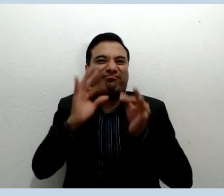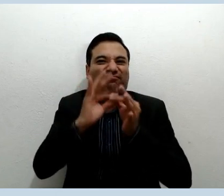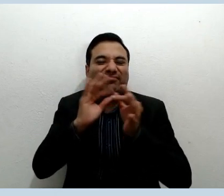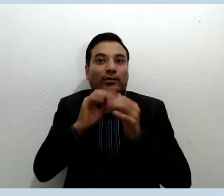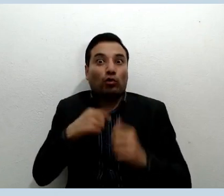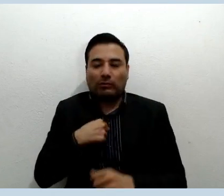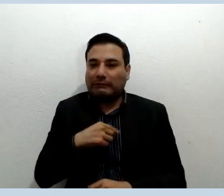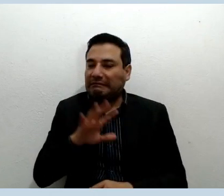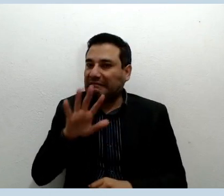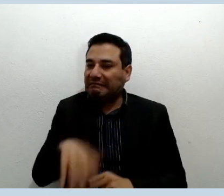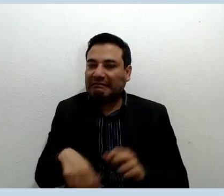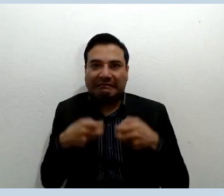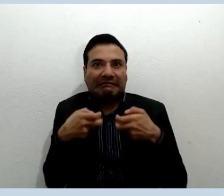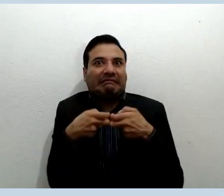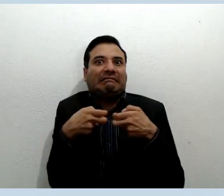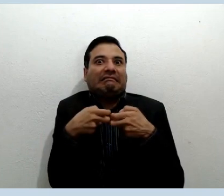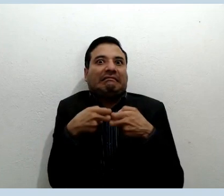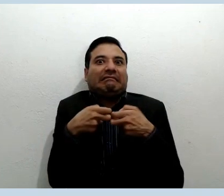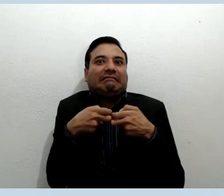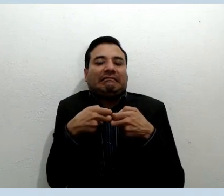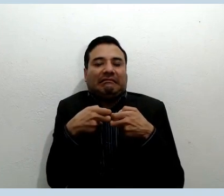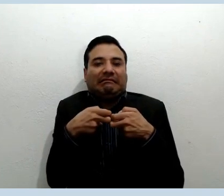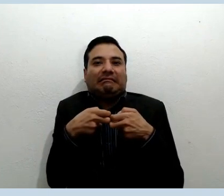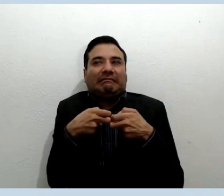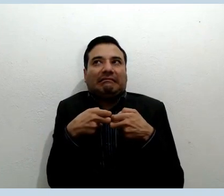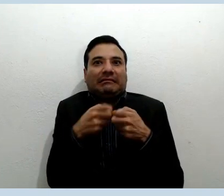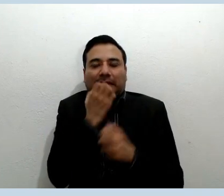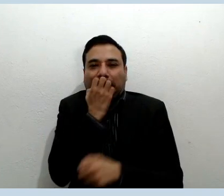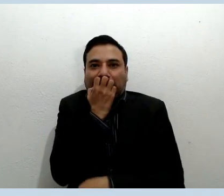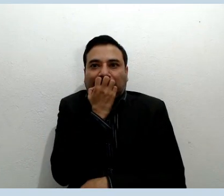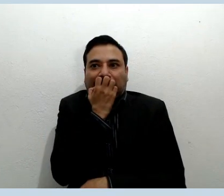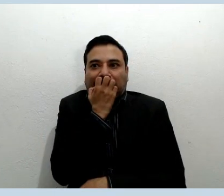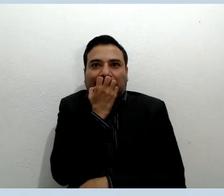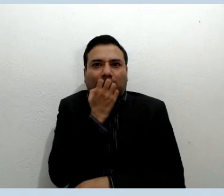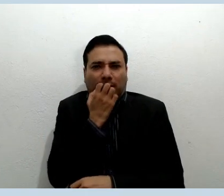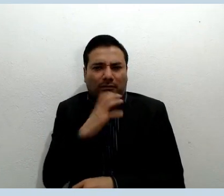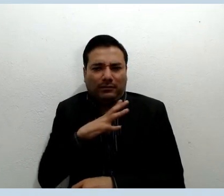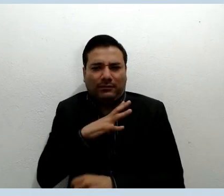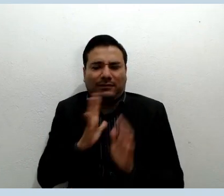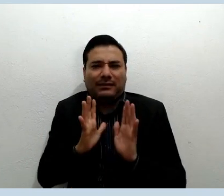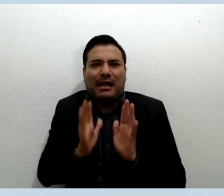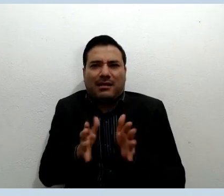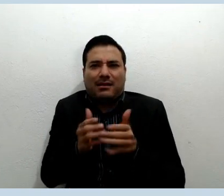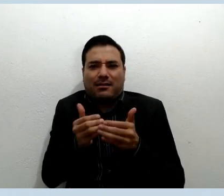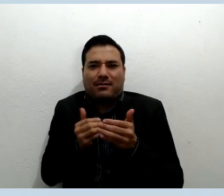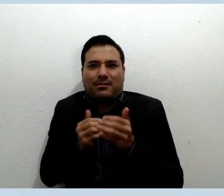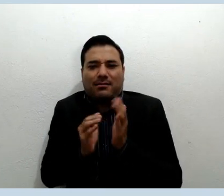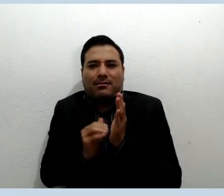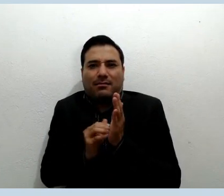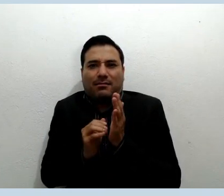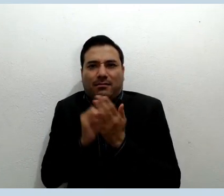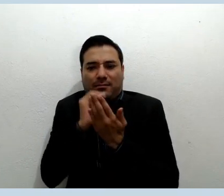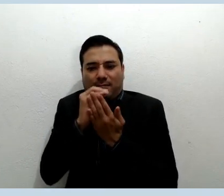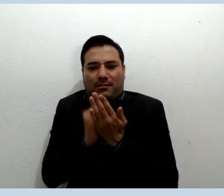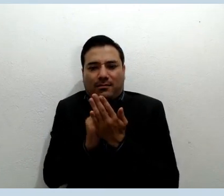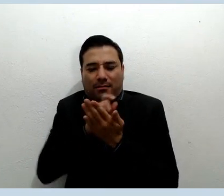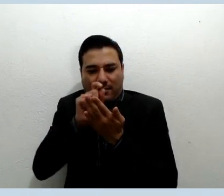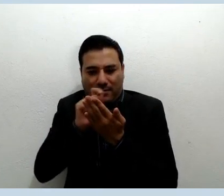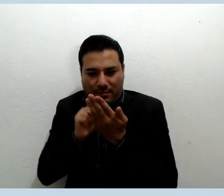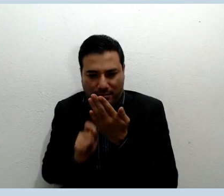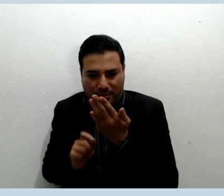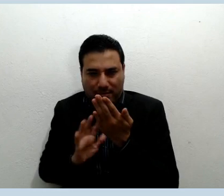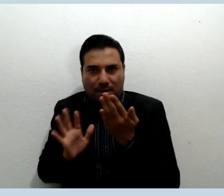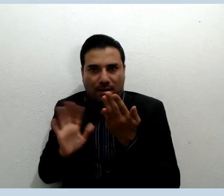muy nerviosa porque yo dije ah y teníamos la escaleta O sea yo tenía mi escaleta así rayada y todo y de repente